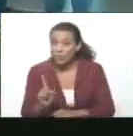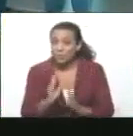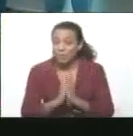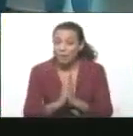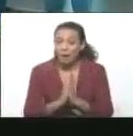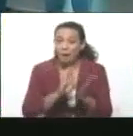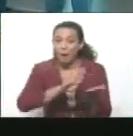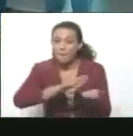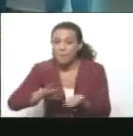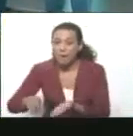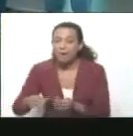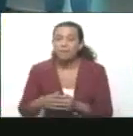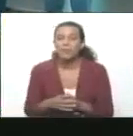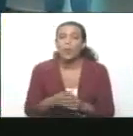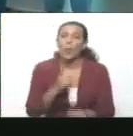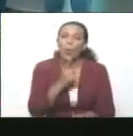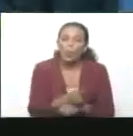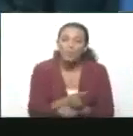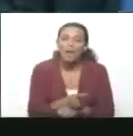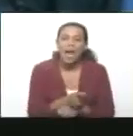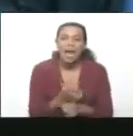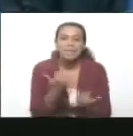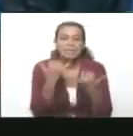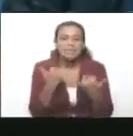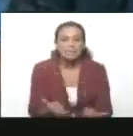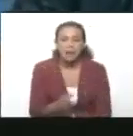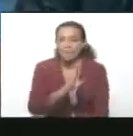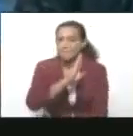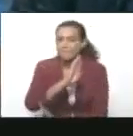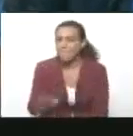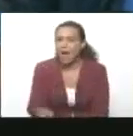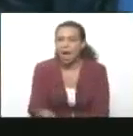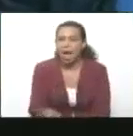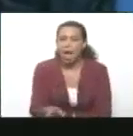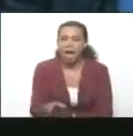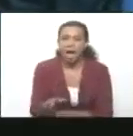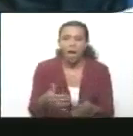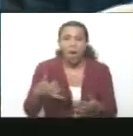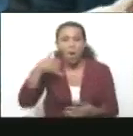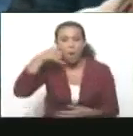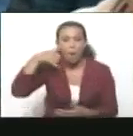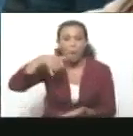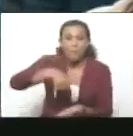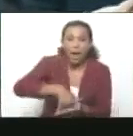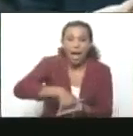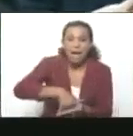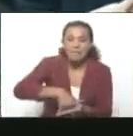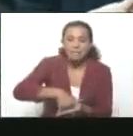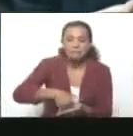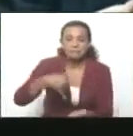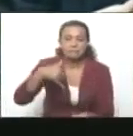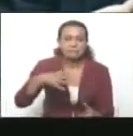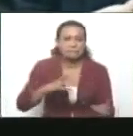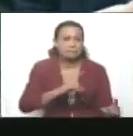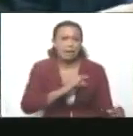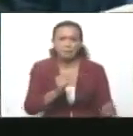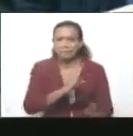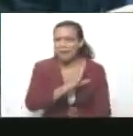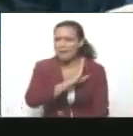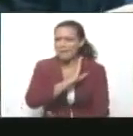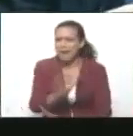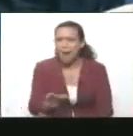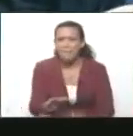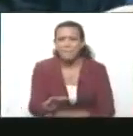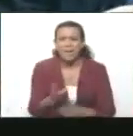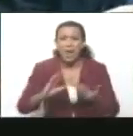Correcto. Que usted ordenó que fuera de inmediato y usted no había soltado ese teléfono ya cuando la gente de PDVSA Gas Varina